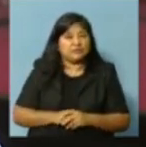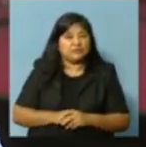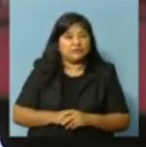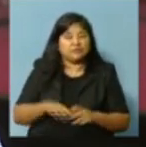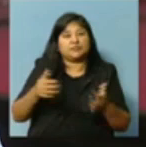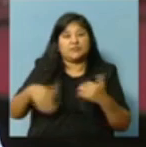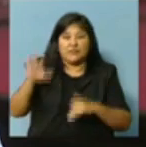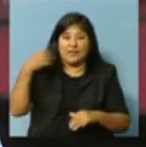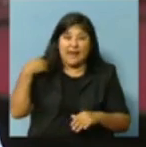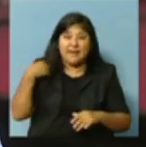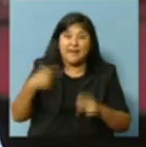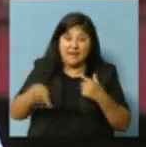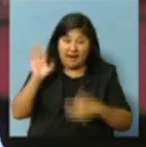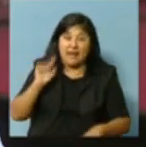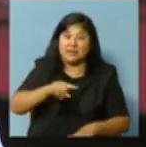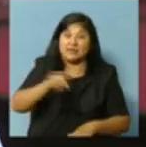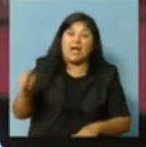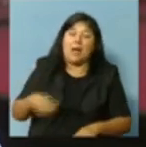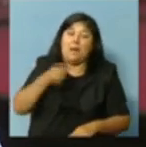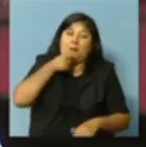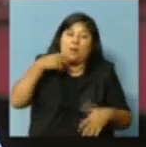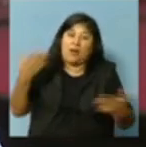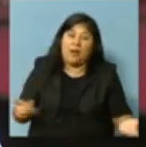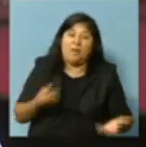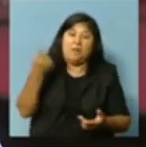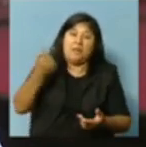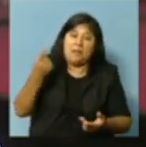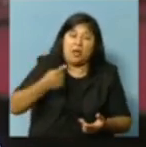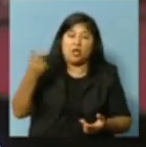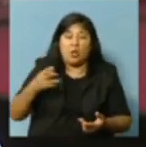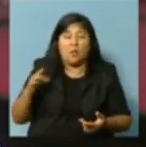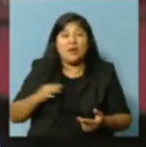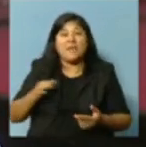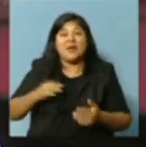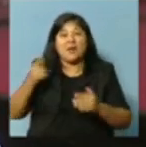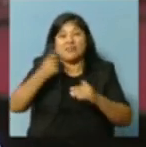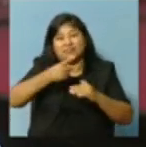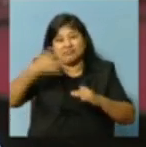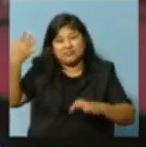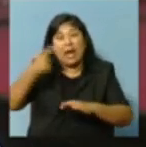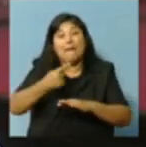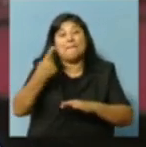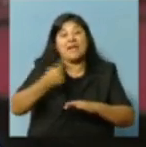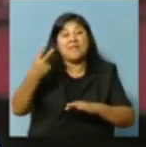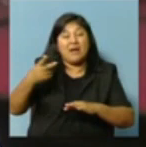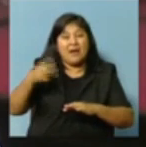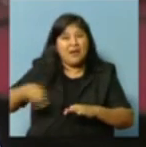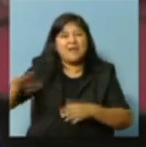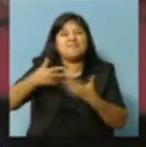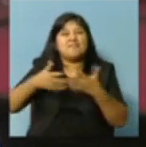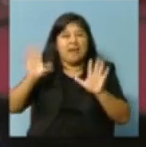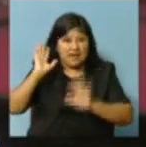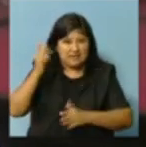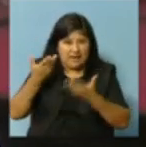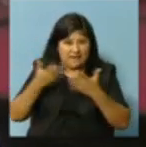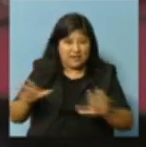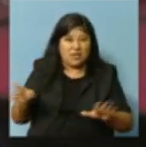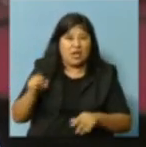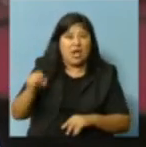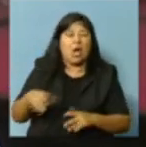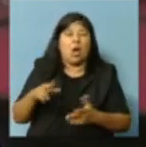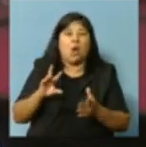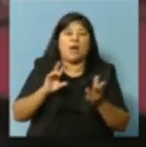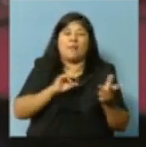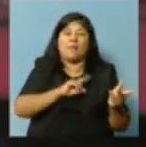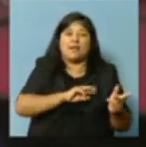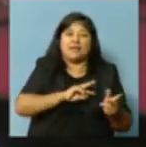se tienen los primeros años no cuesta adaptar muchas veces a el